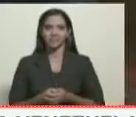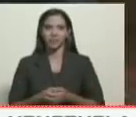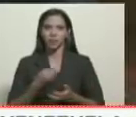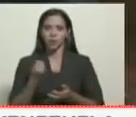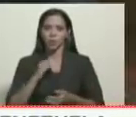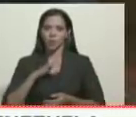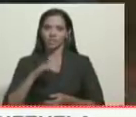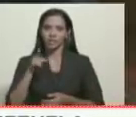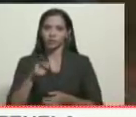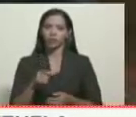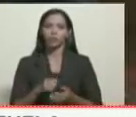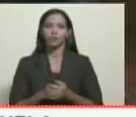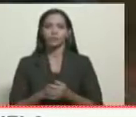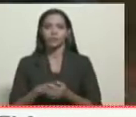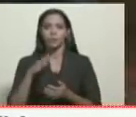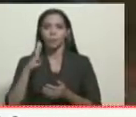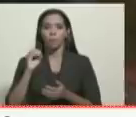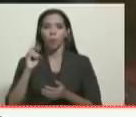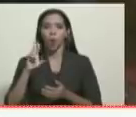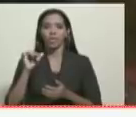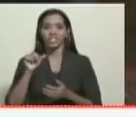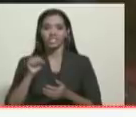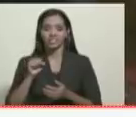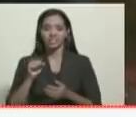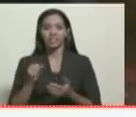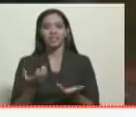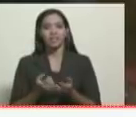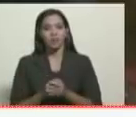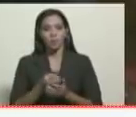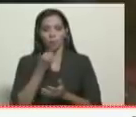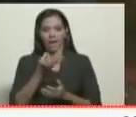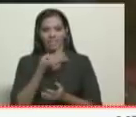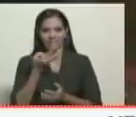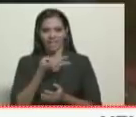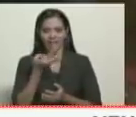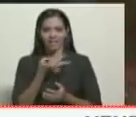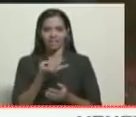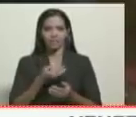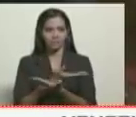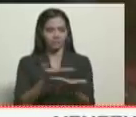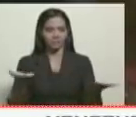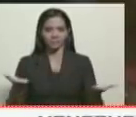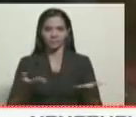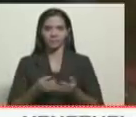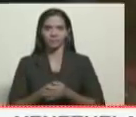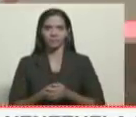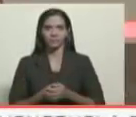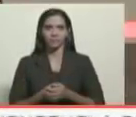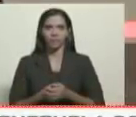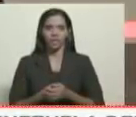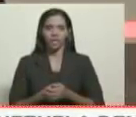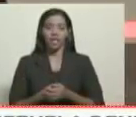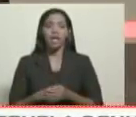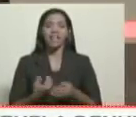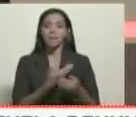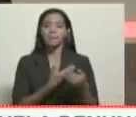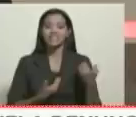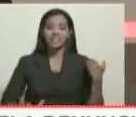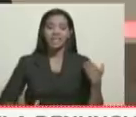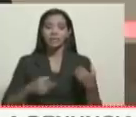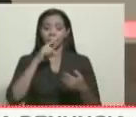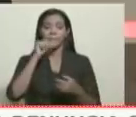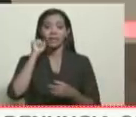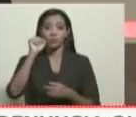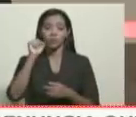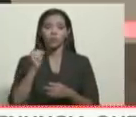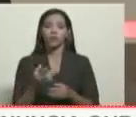tú, Boris? Buenas tardes para ti y para toda la audiencia a esta hora en tu programa. El presidente de la República, Nicolás Maduro, ha anunciado